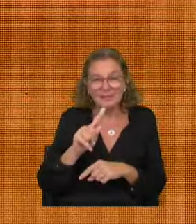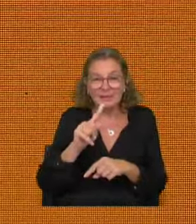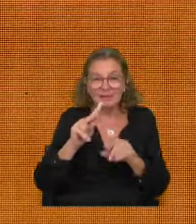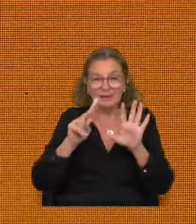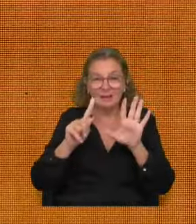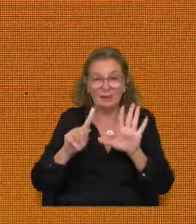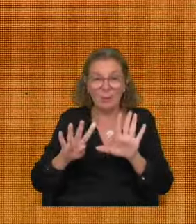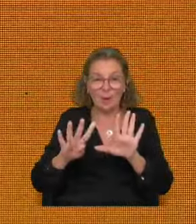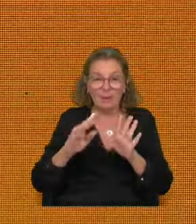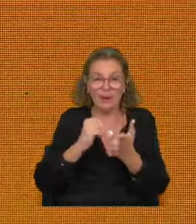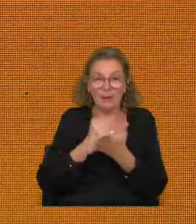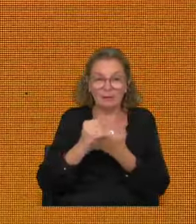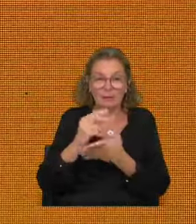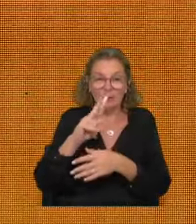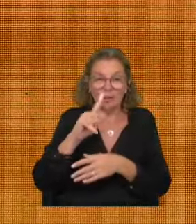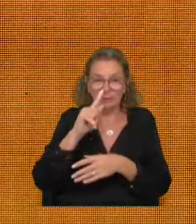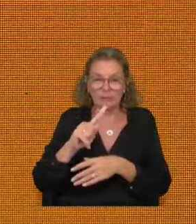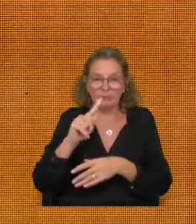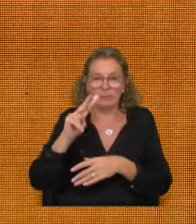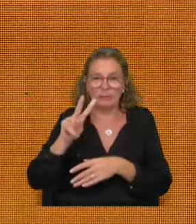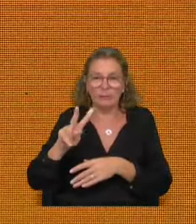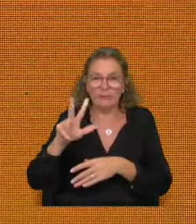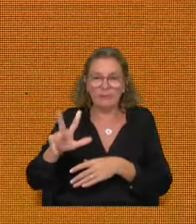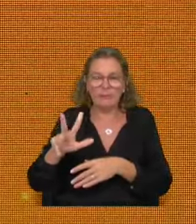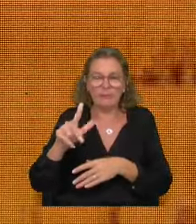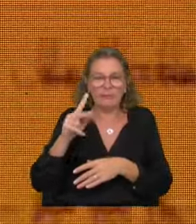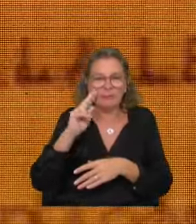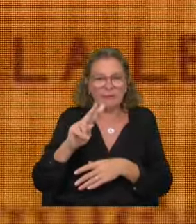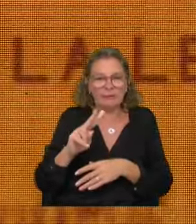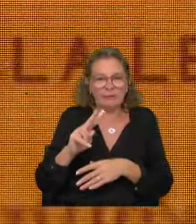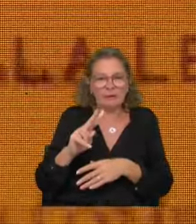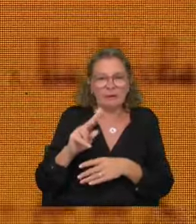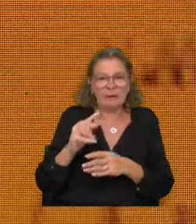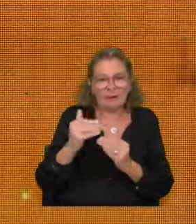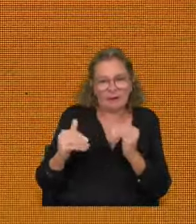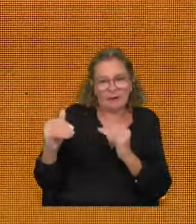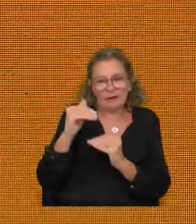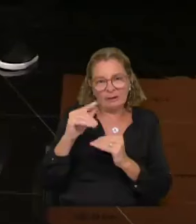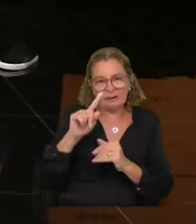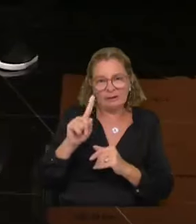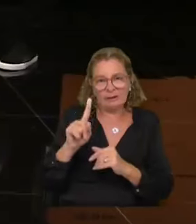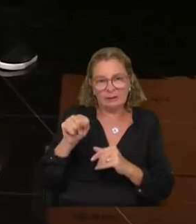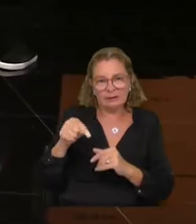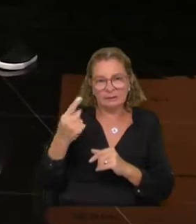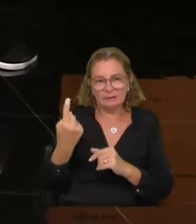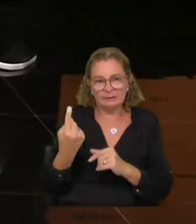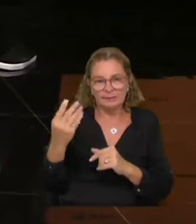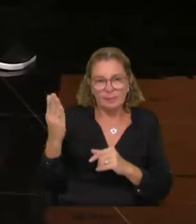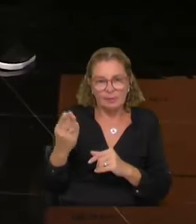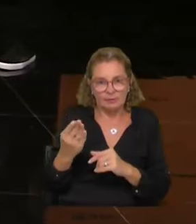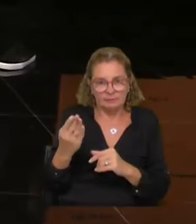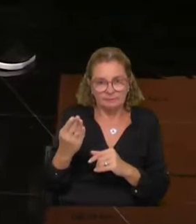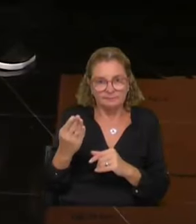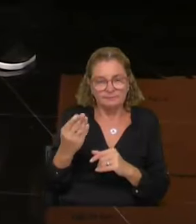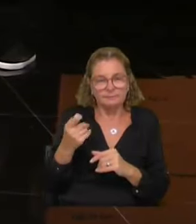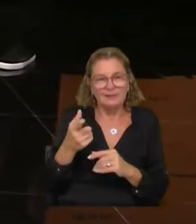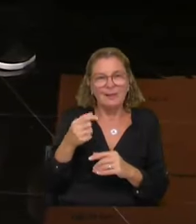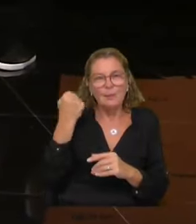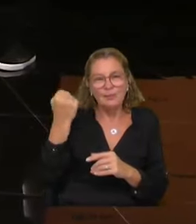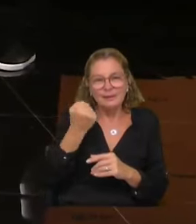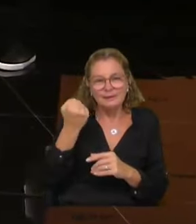2023 hay un aumento en el coeficiente de gini de 1,1 punto porcentual es